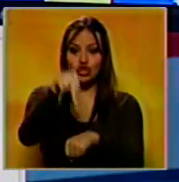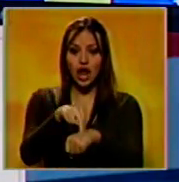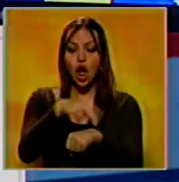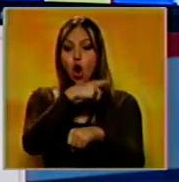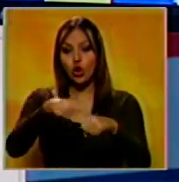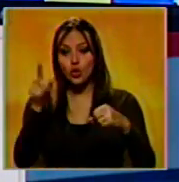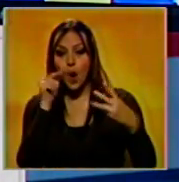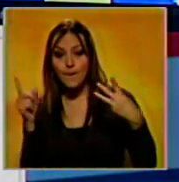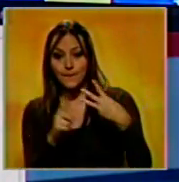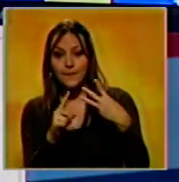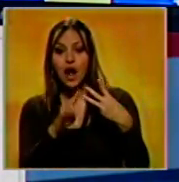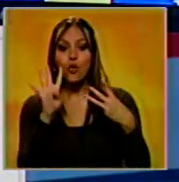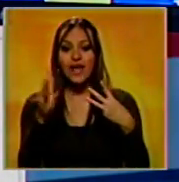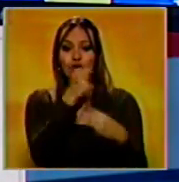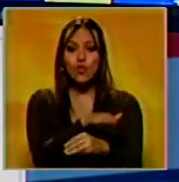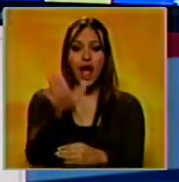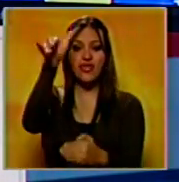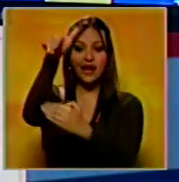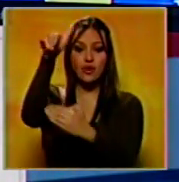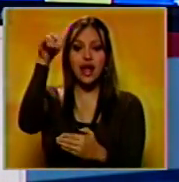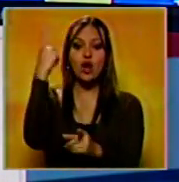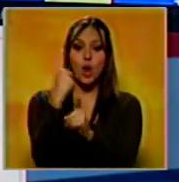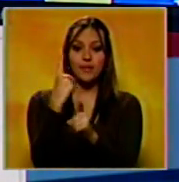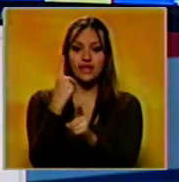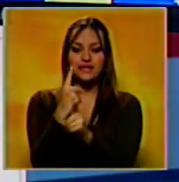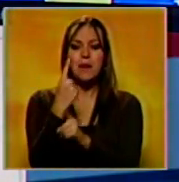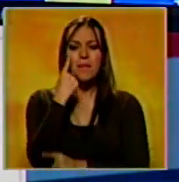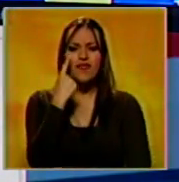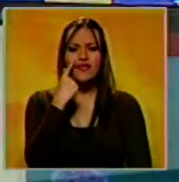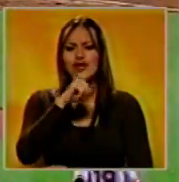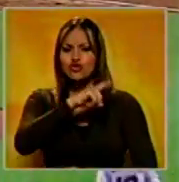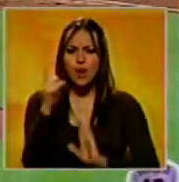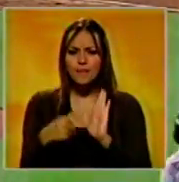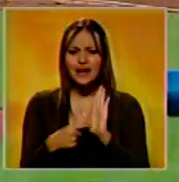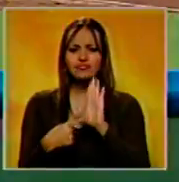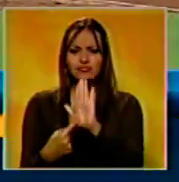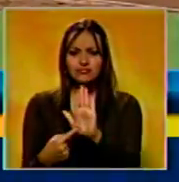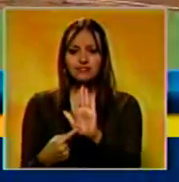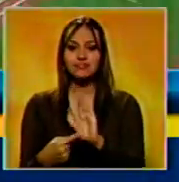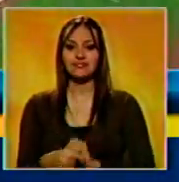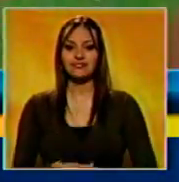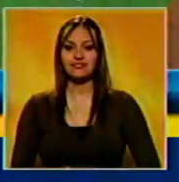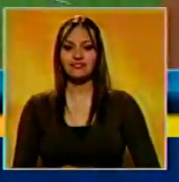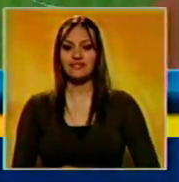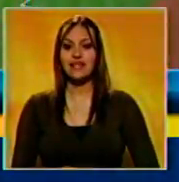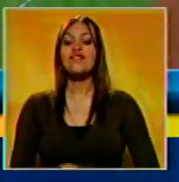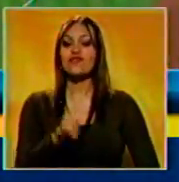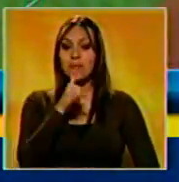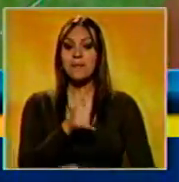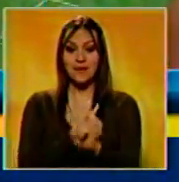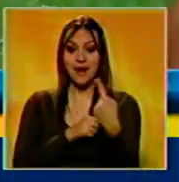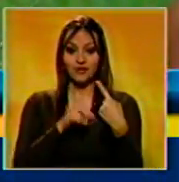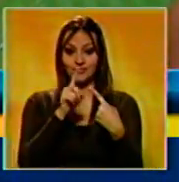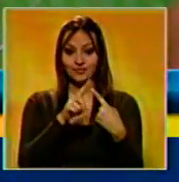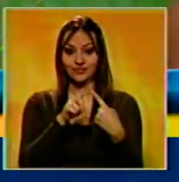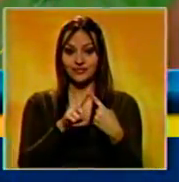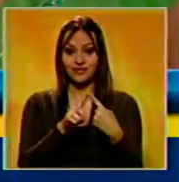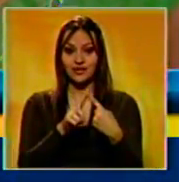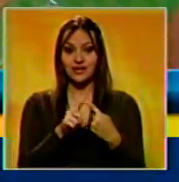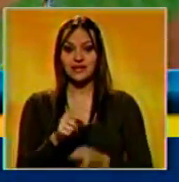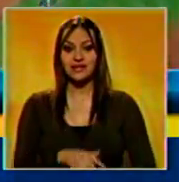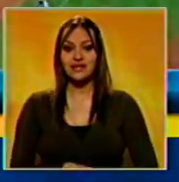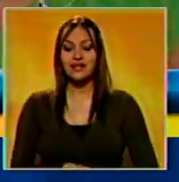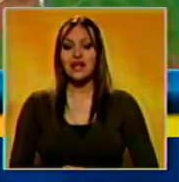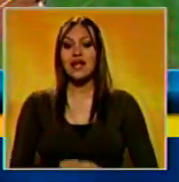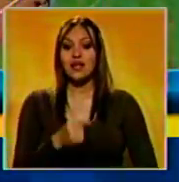Martín Prado ligó su cuarto cuadrangular de la temporada. Nos vamos a las imágenes. Hay quinta entrada en Phoenix. Y ahí está Pablo Sandoval sonando uno de los